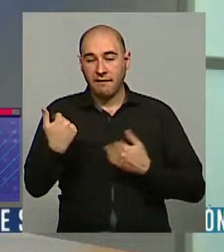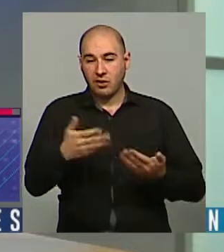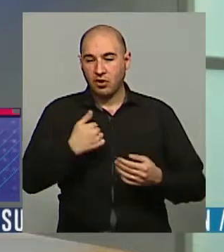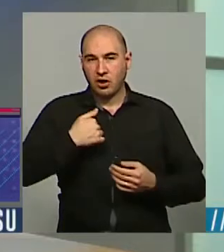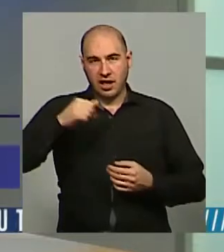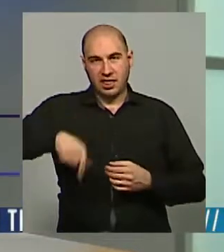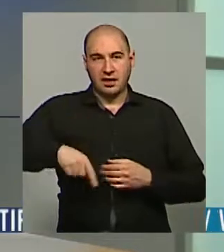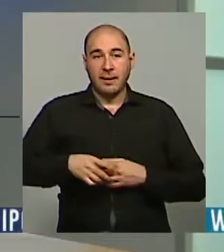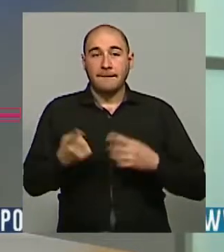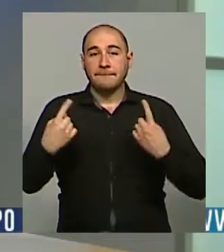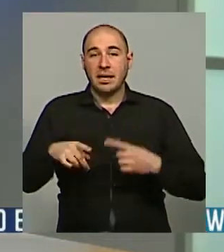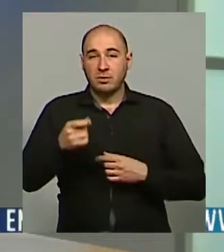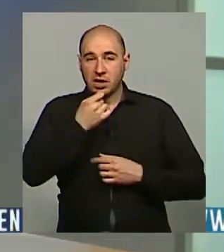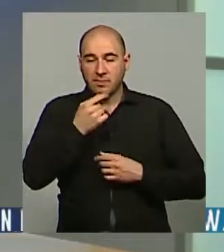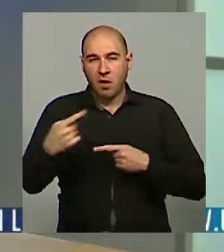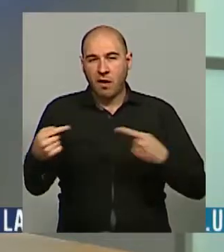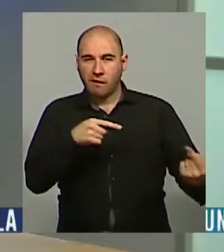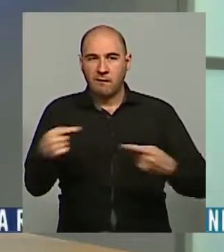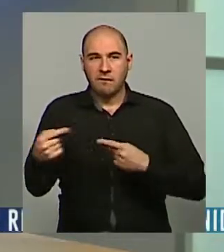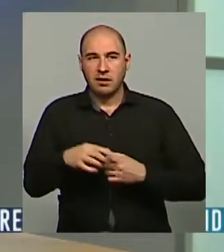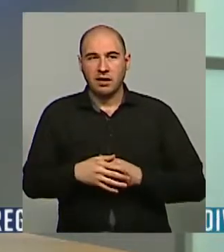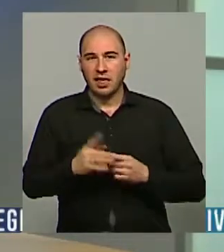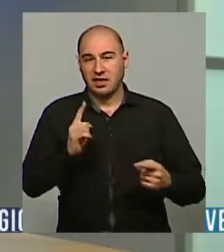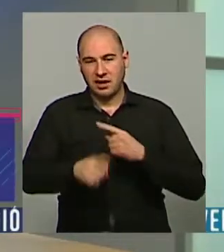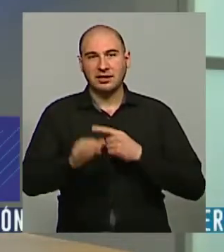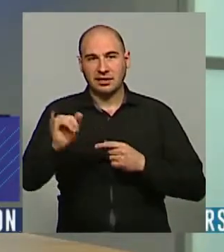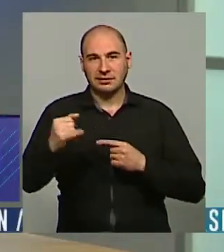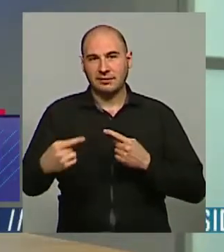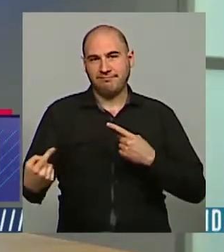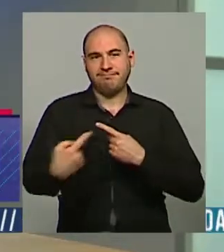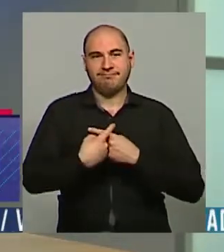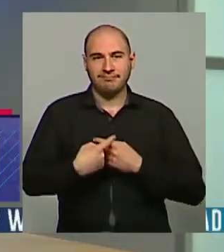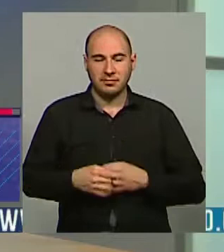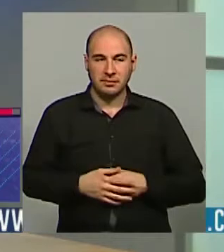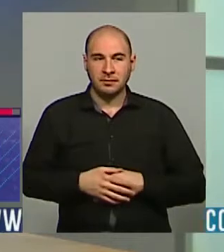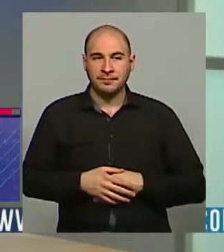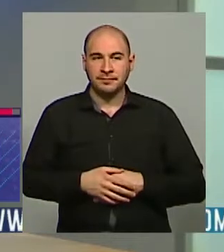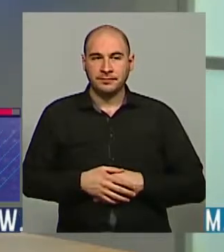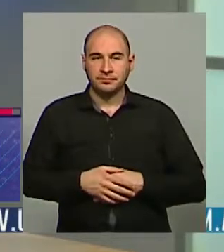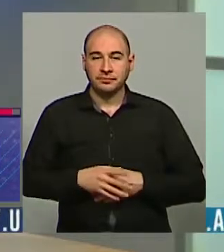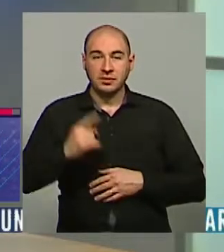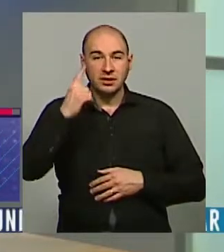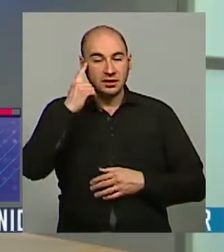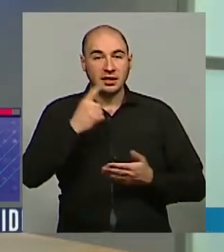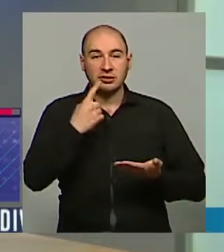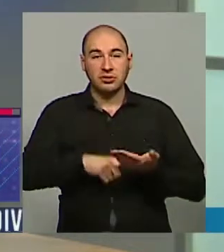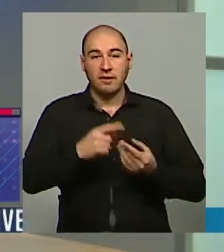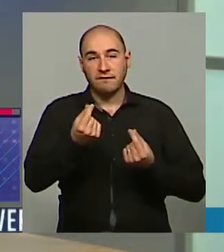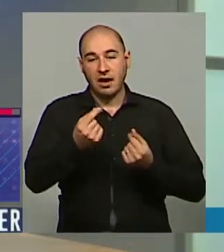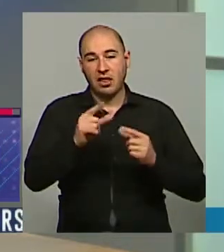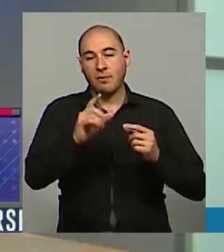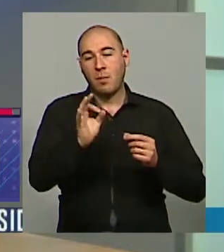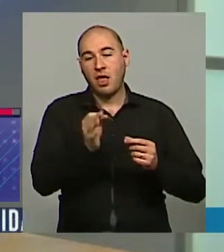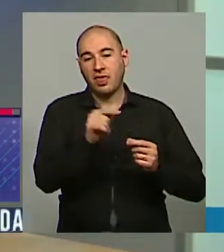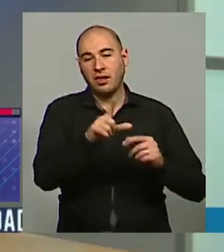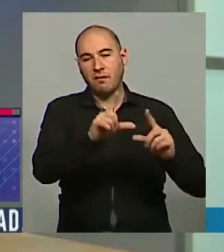manera directa, pero cuando hay conflicto de manera directa sí nos influye. Digo esto porque China decidió devaluar su moneda,